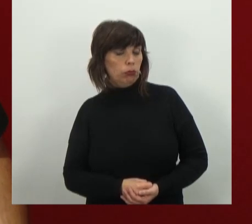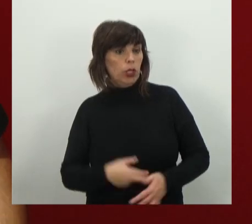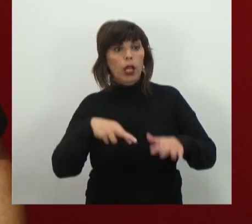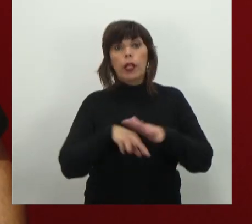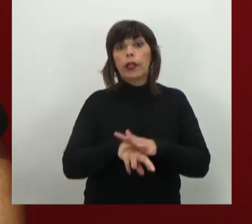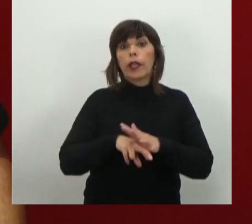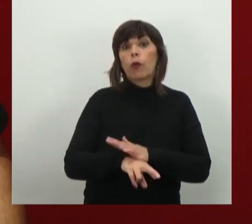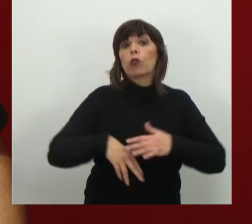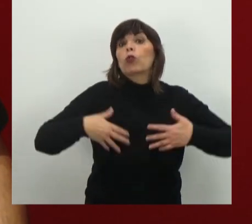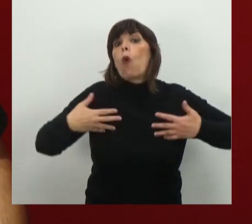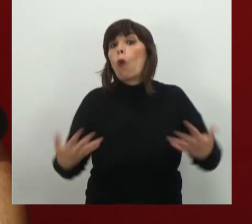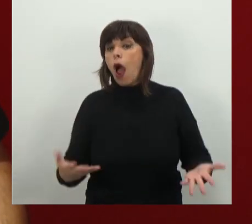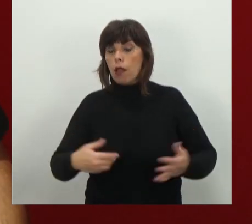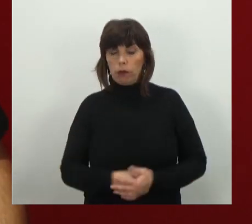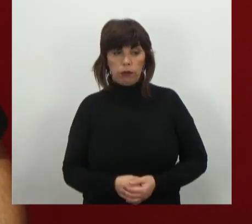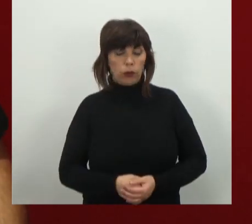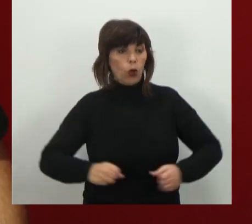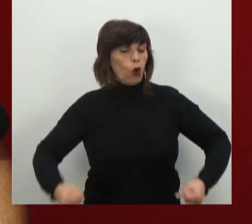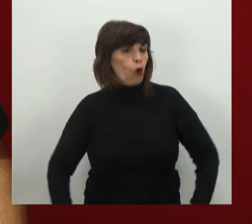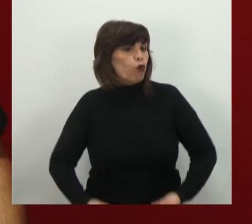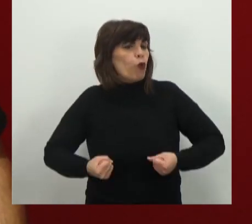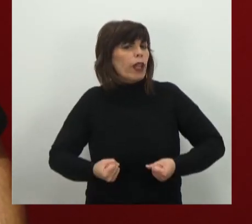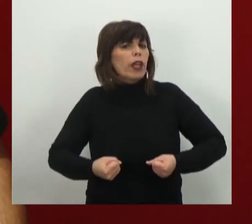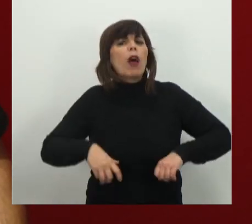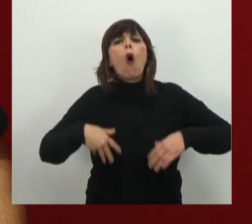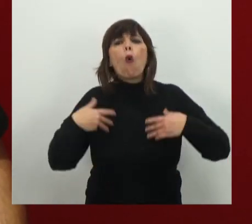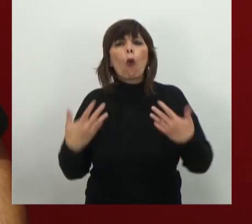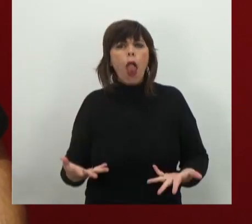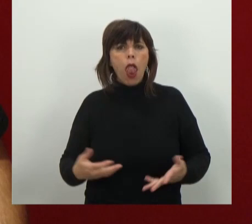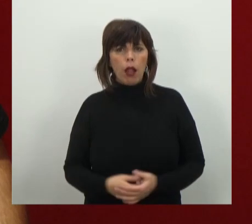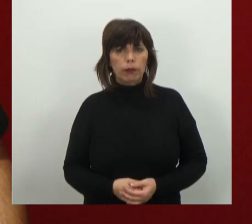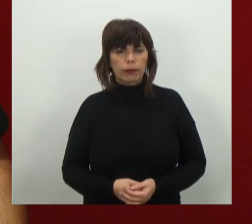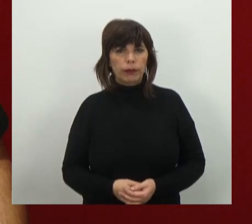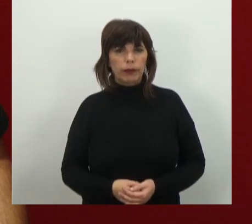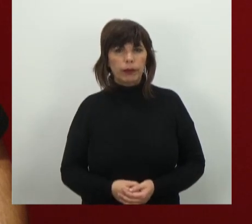recursos hace las cosas? ¿Y con qué fuerzas hace las cosas?